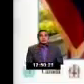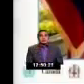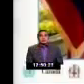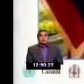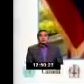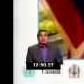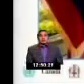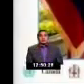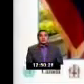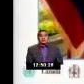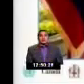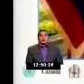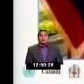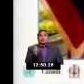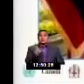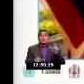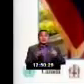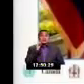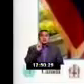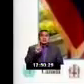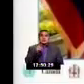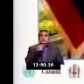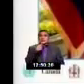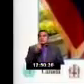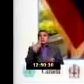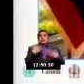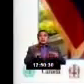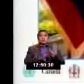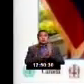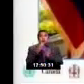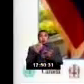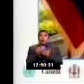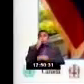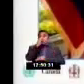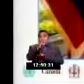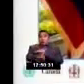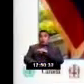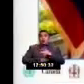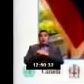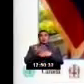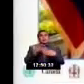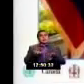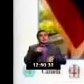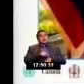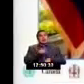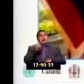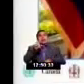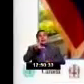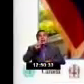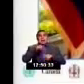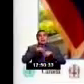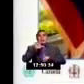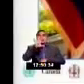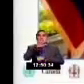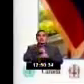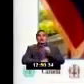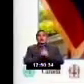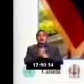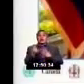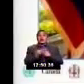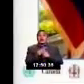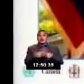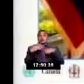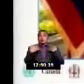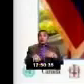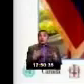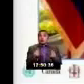Los expertos calculan que después de la pandemia, la reactivación económica del mundo demorará de 3 a 5 años. Ante este panorama que